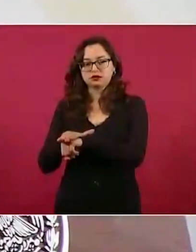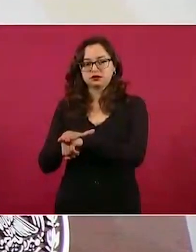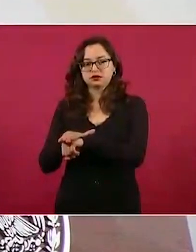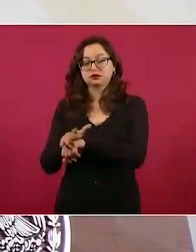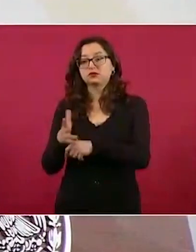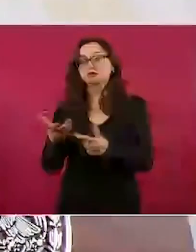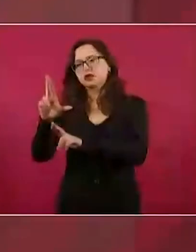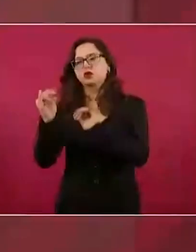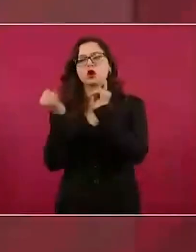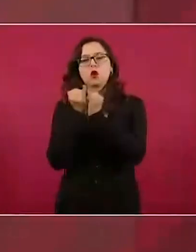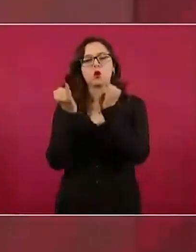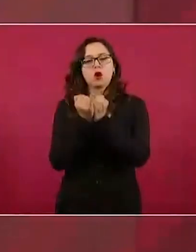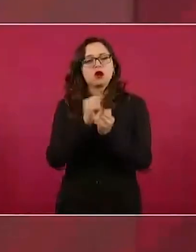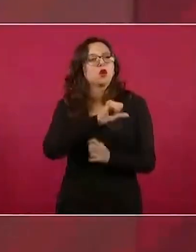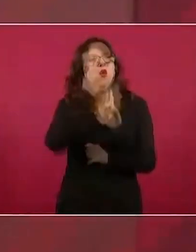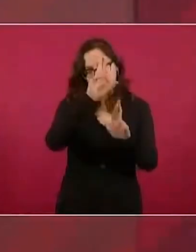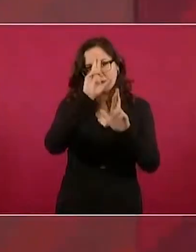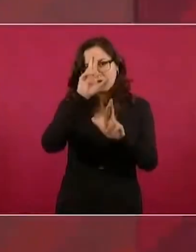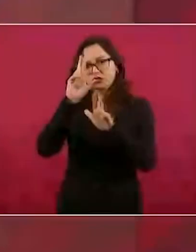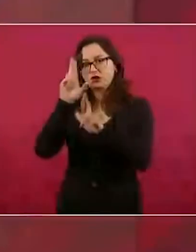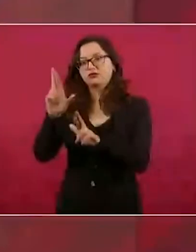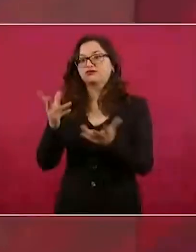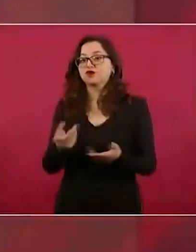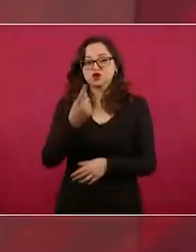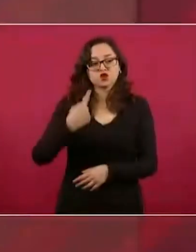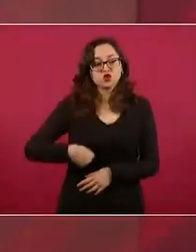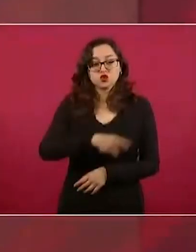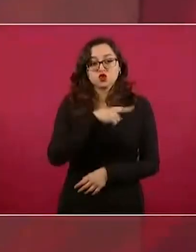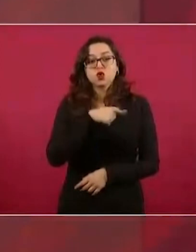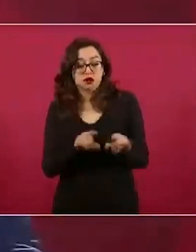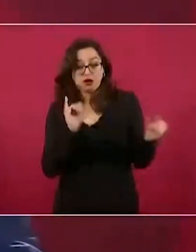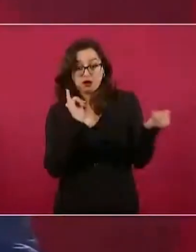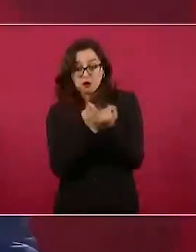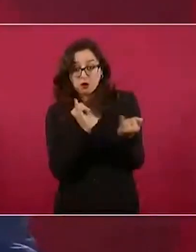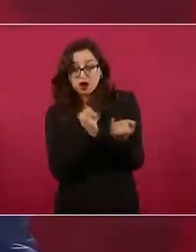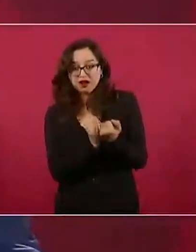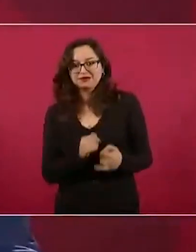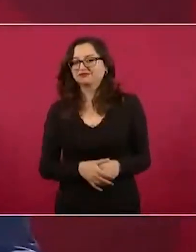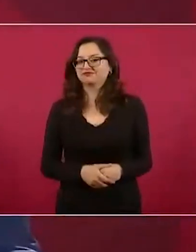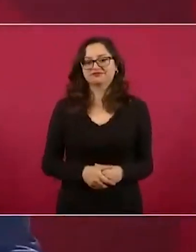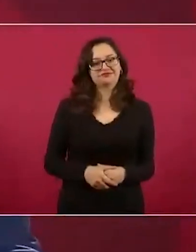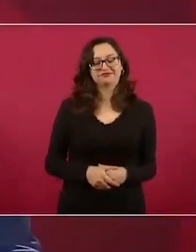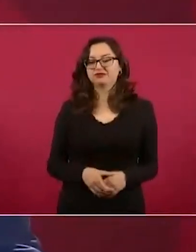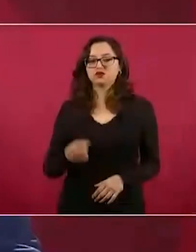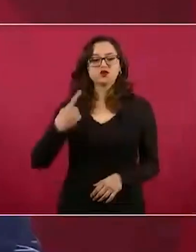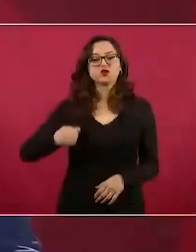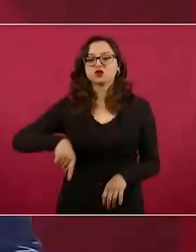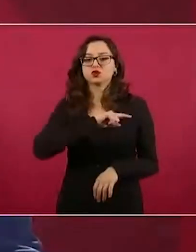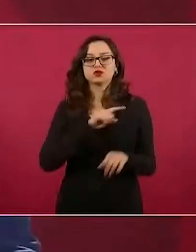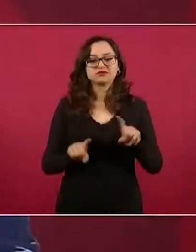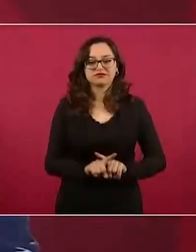seguir pensando igual, que no somos iguales, que nosotros no